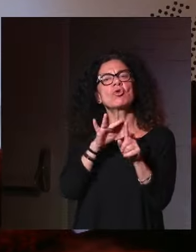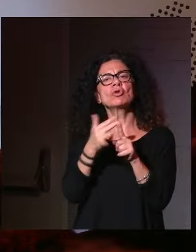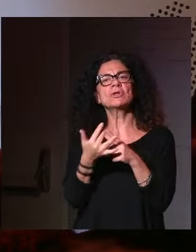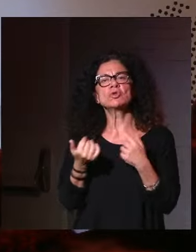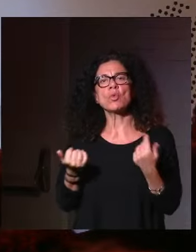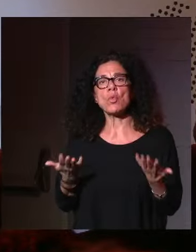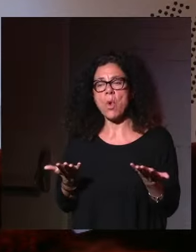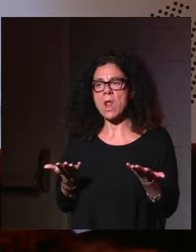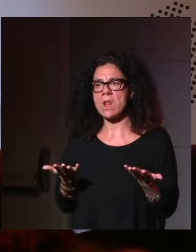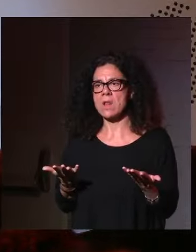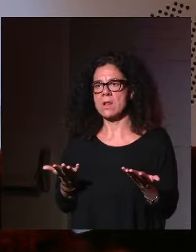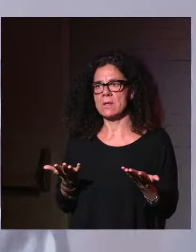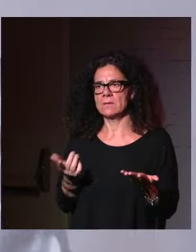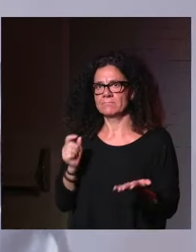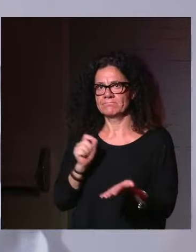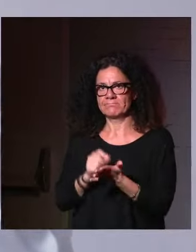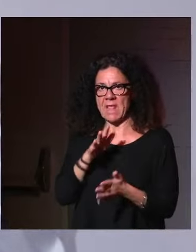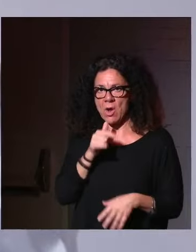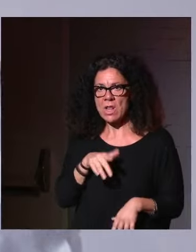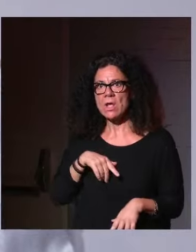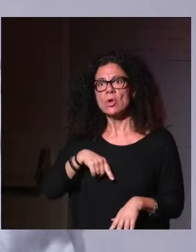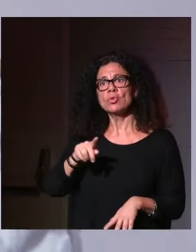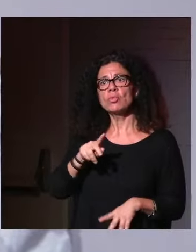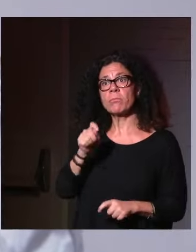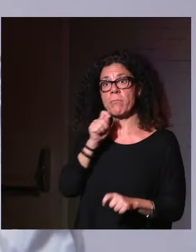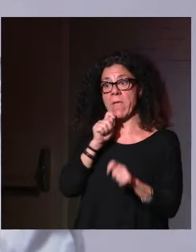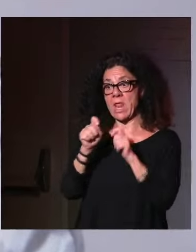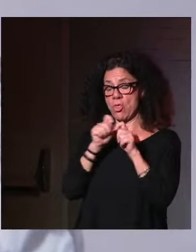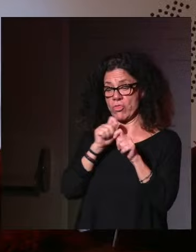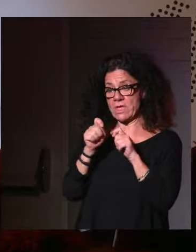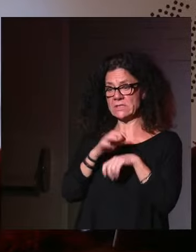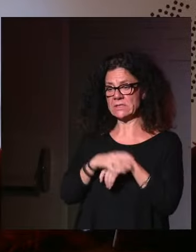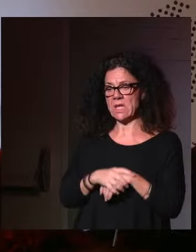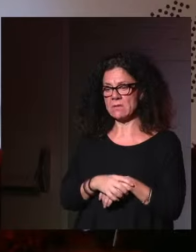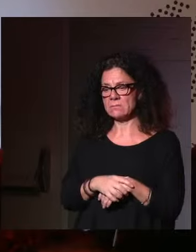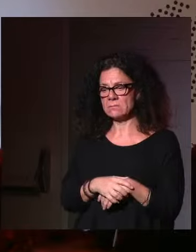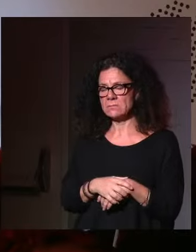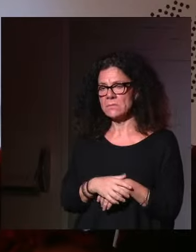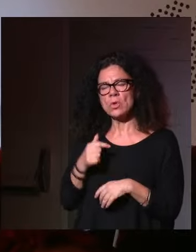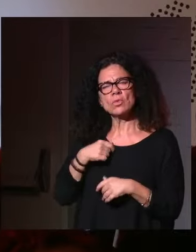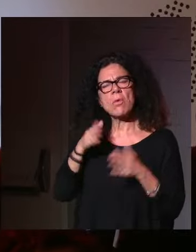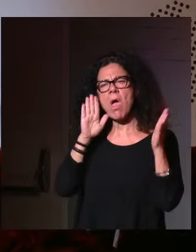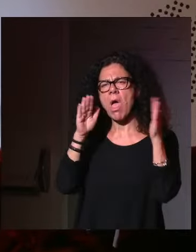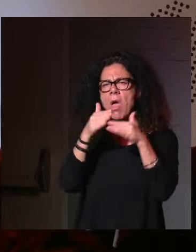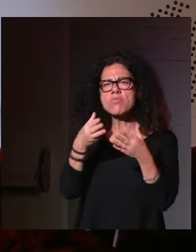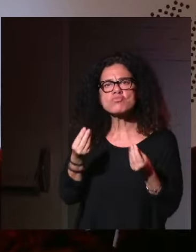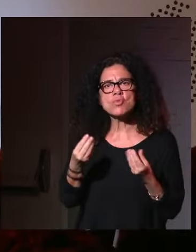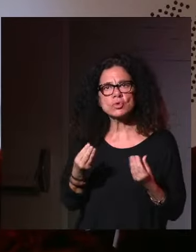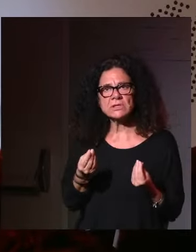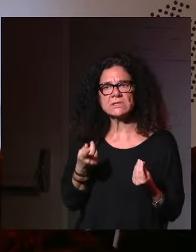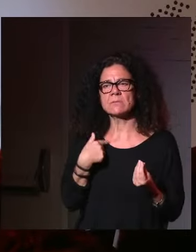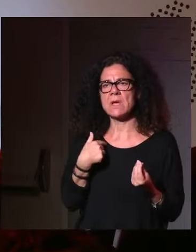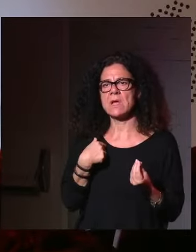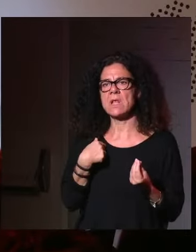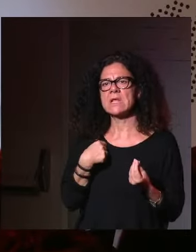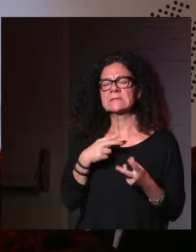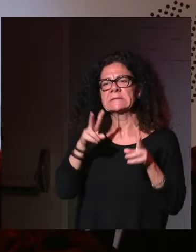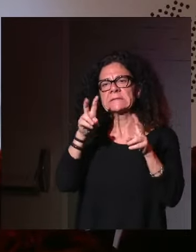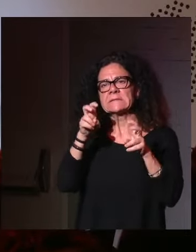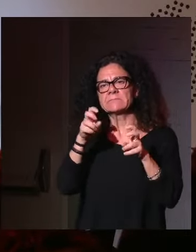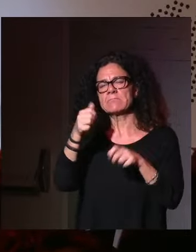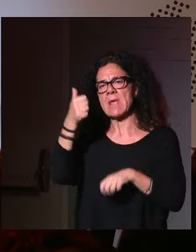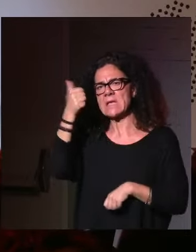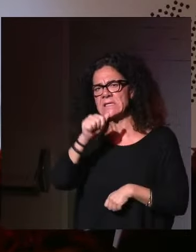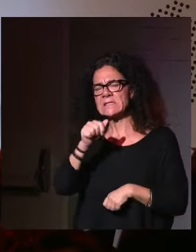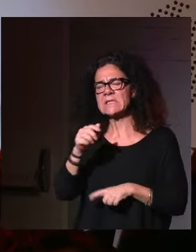nos pilla esto no porque tú como periodista pones pones muchísima atención en las violencias machistas en la violencia